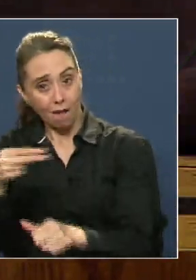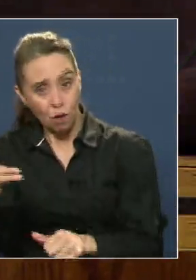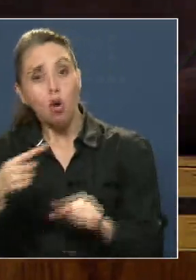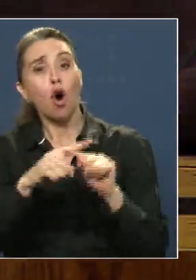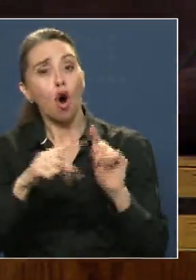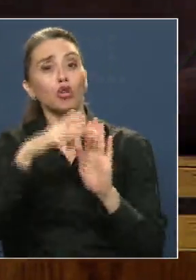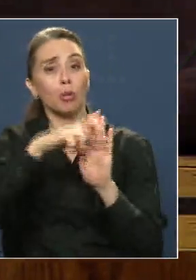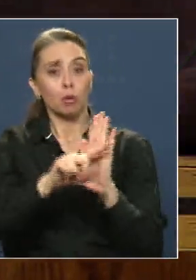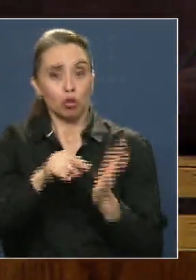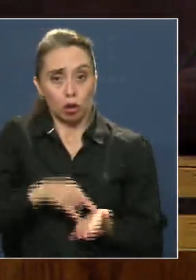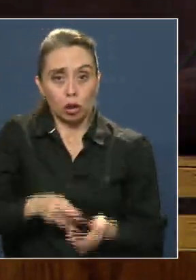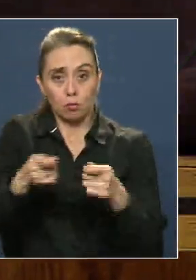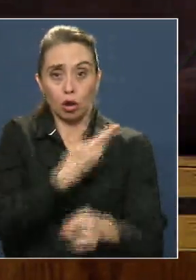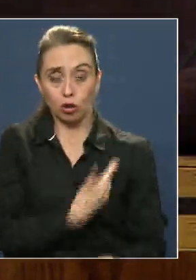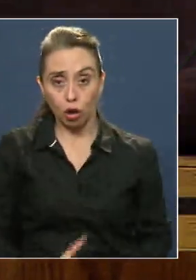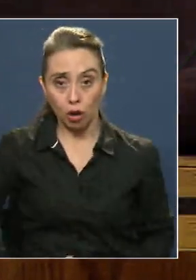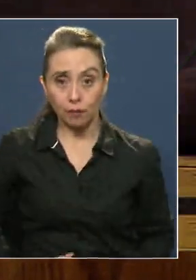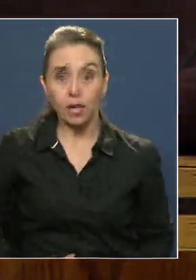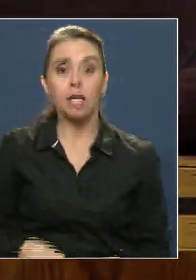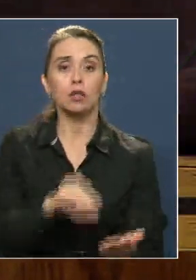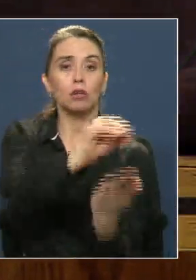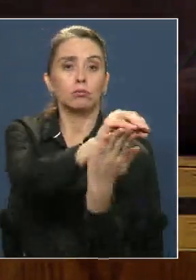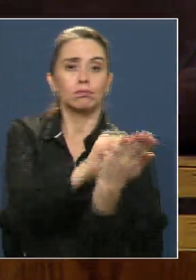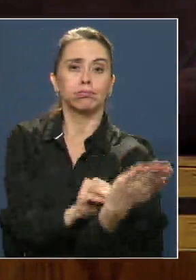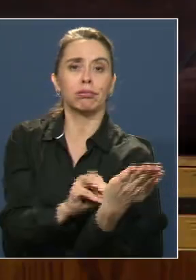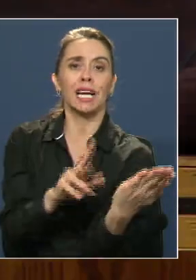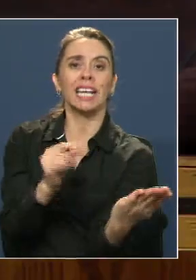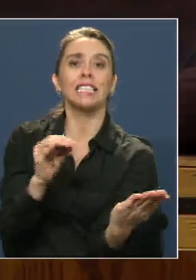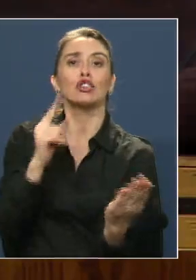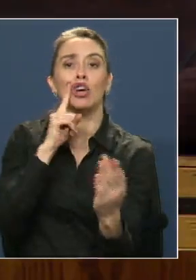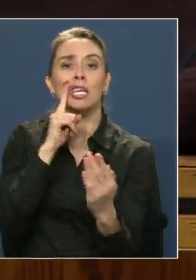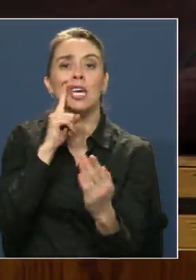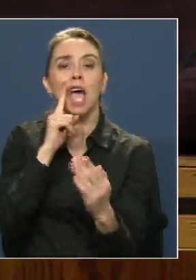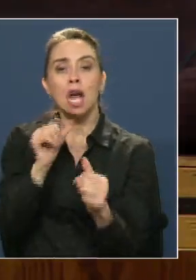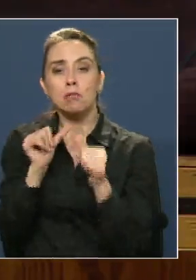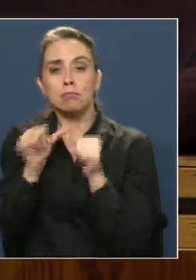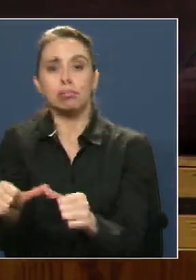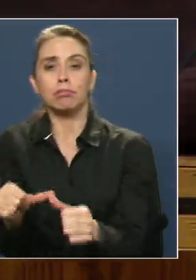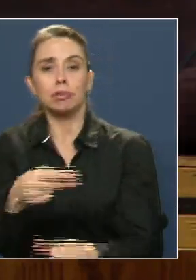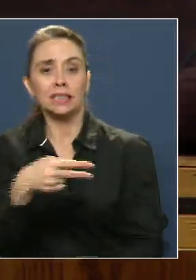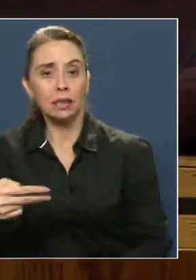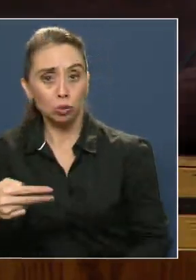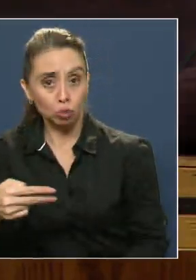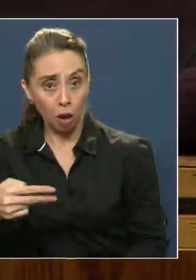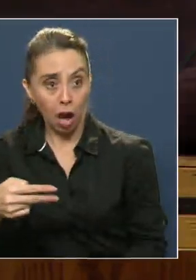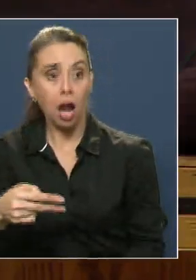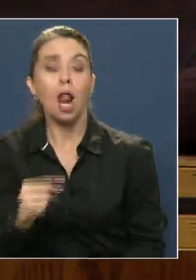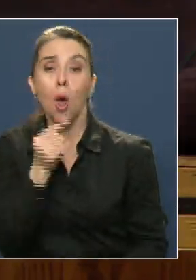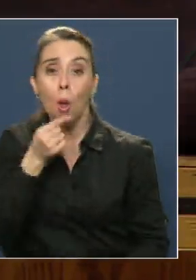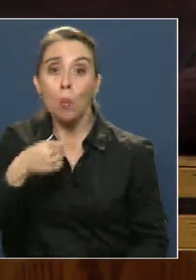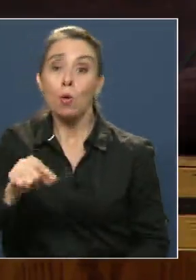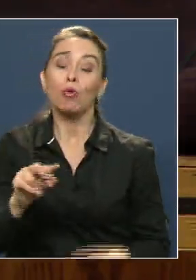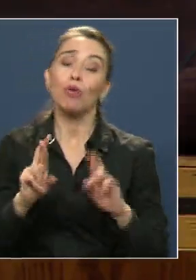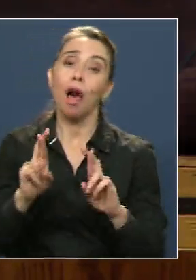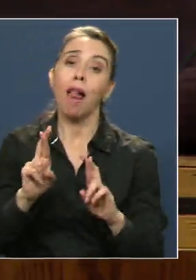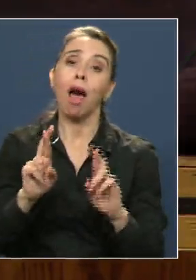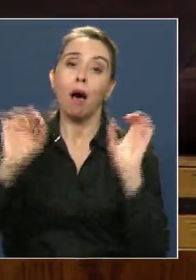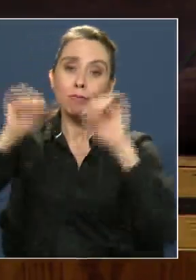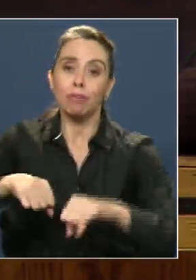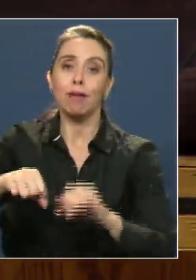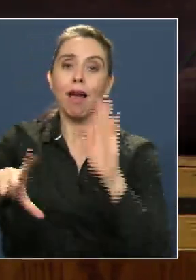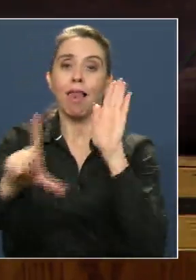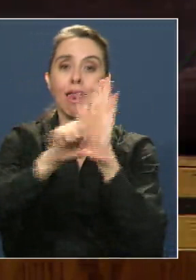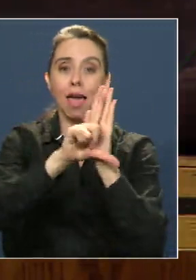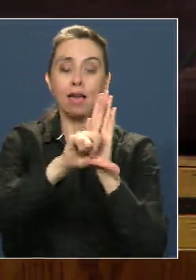otro proyecto como el de registro de ofensores sexuales, que espero también sea ley muy pronto. Vamos